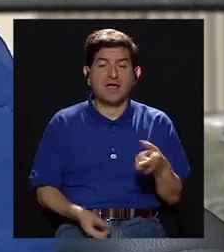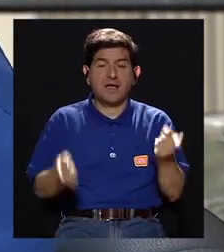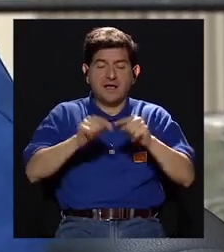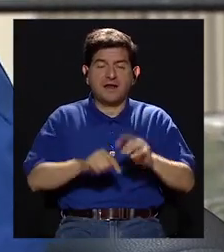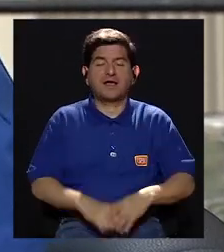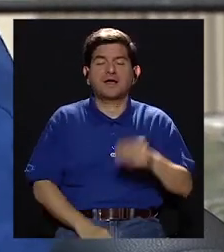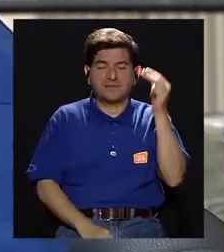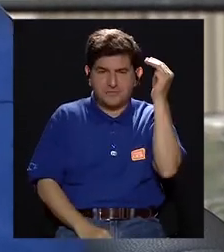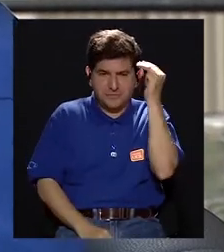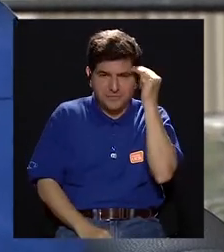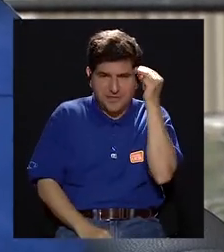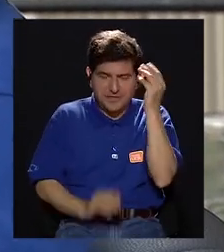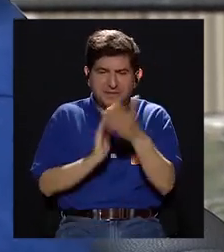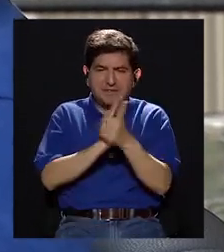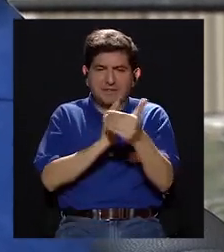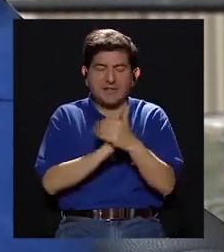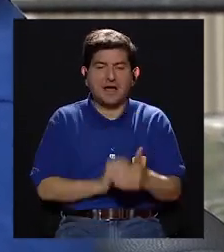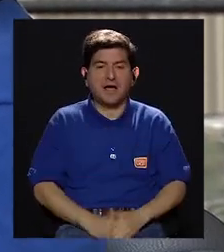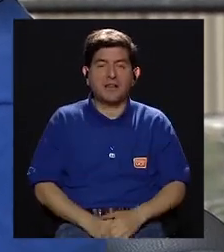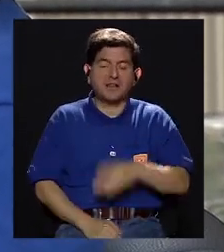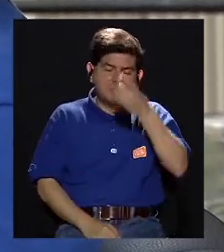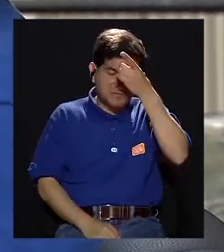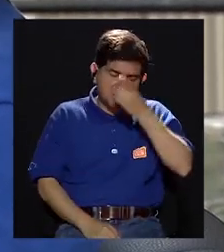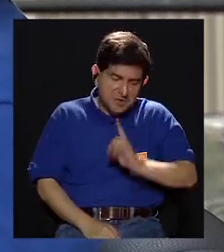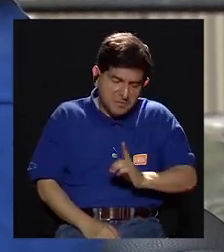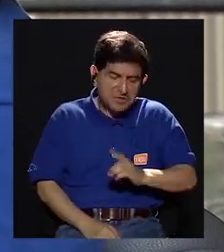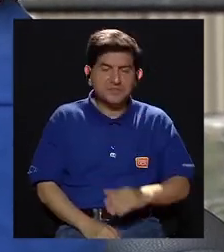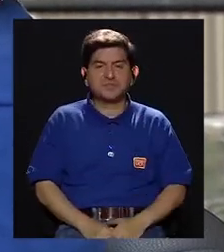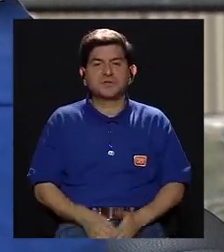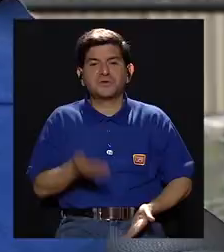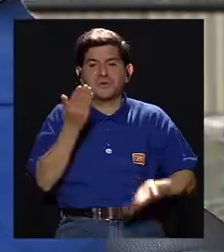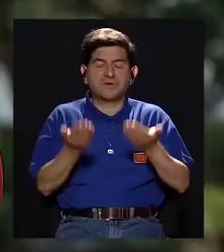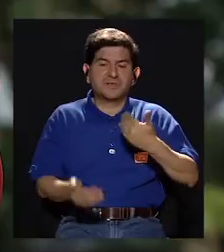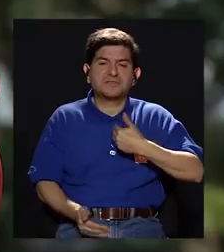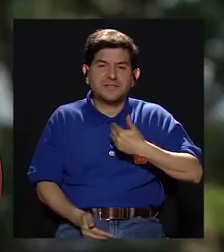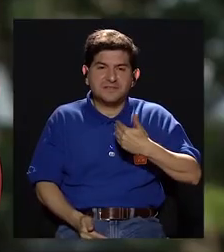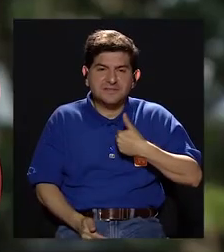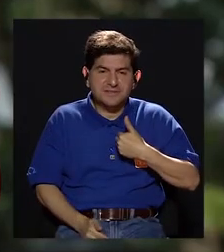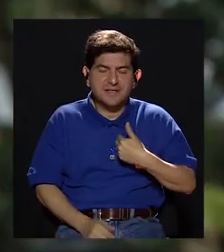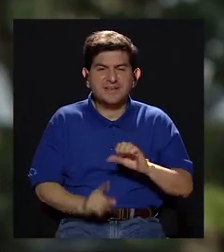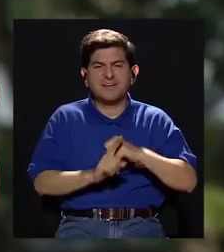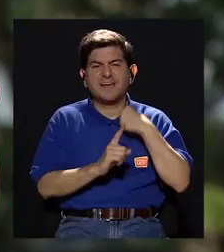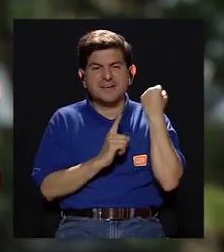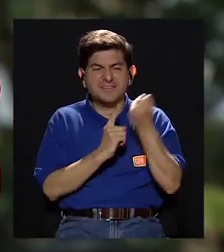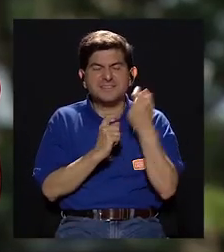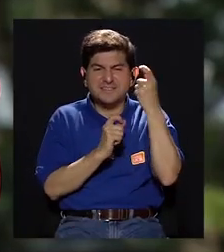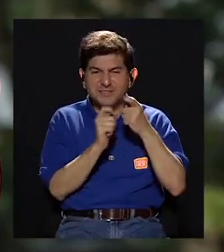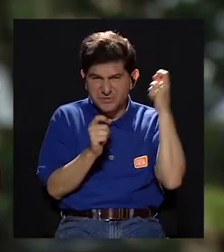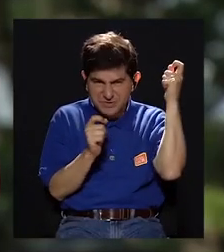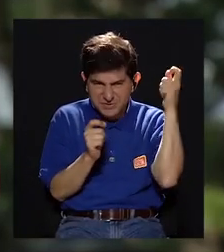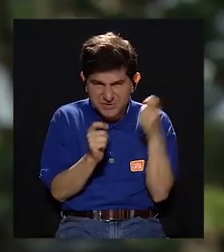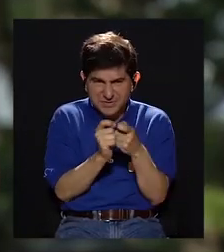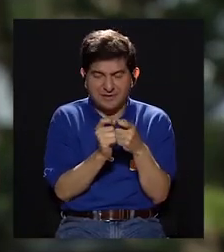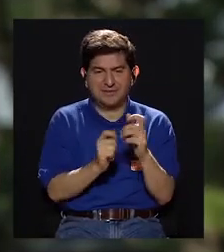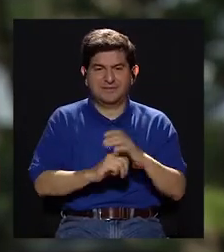facultades mentales. Nos ayuda en caso de depresiones, en caso de que tengamos alguna situación